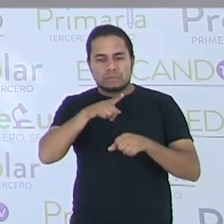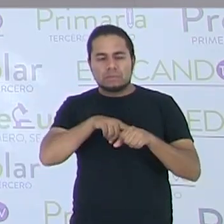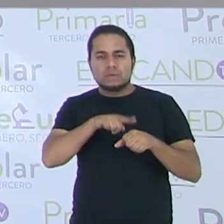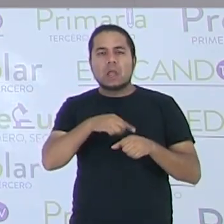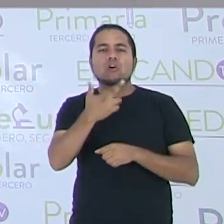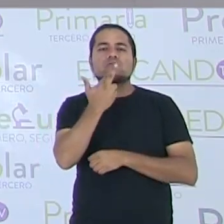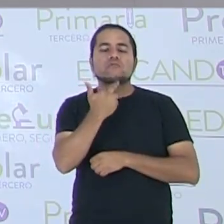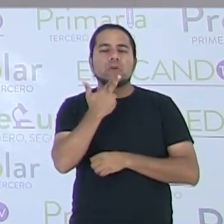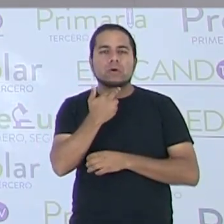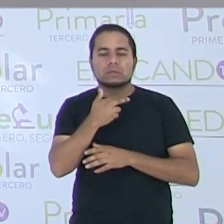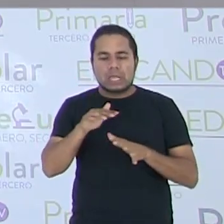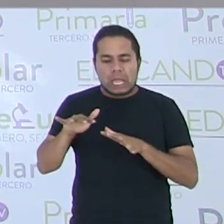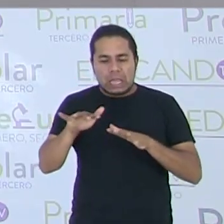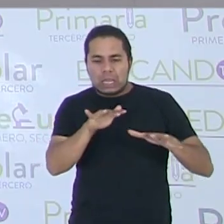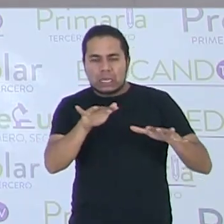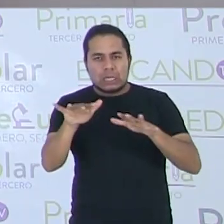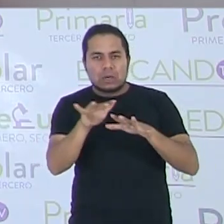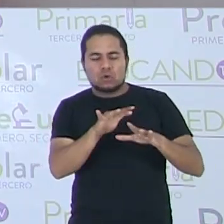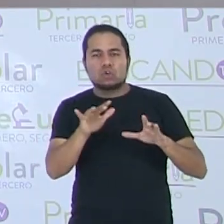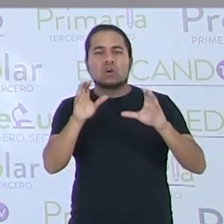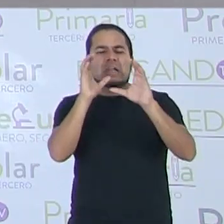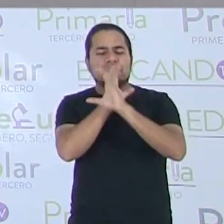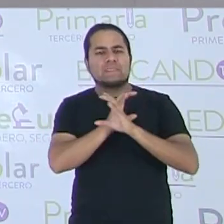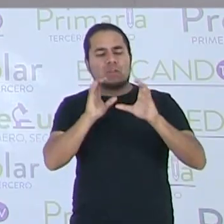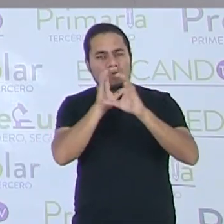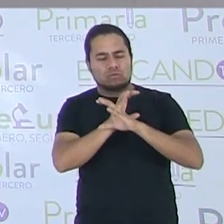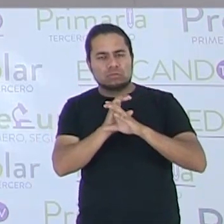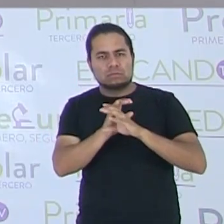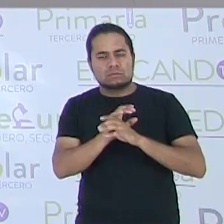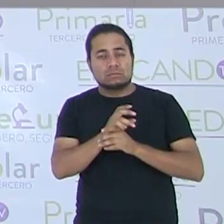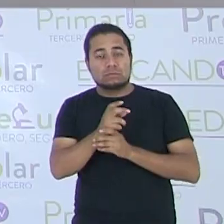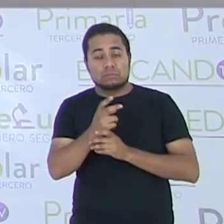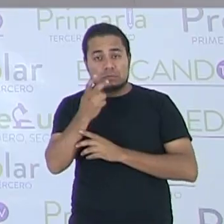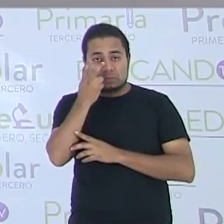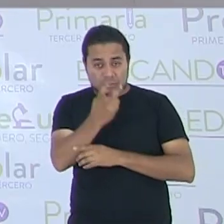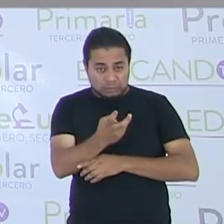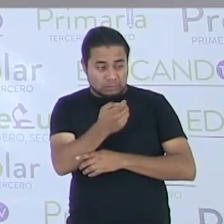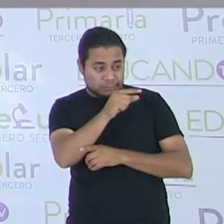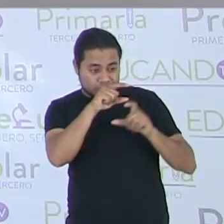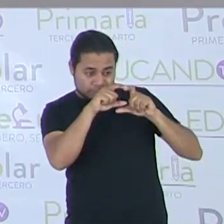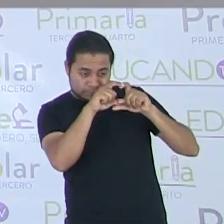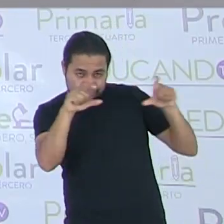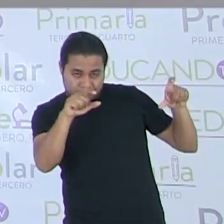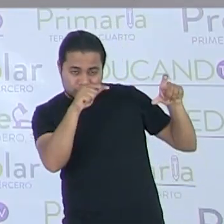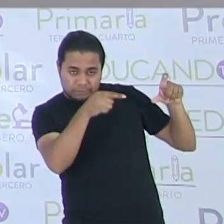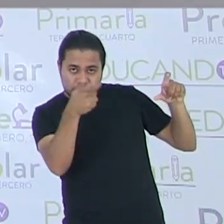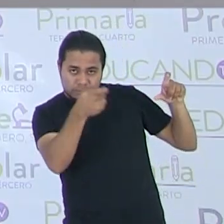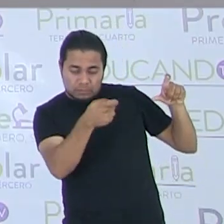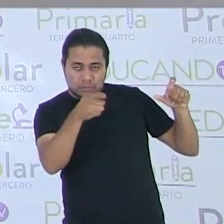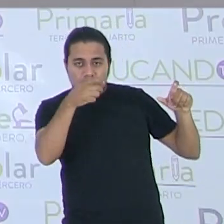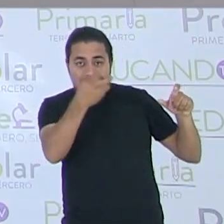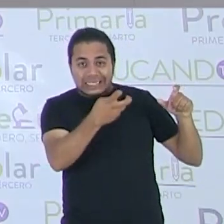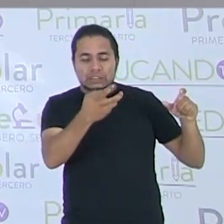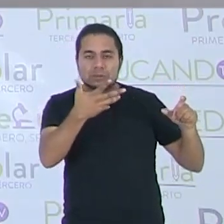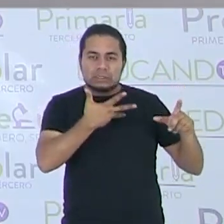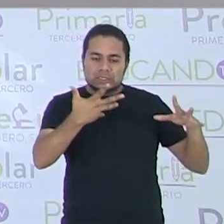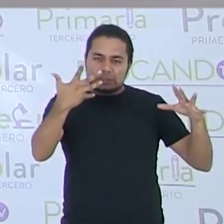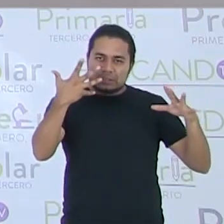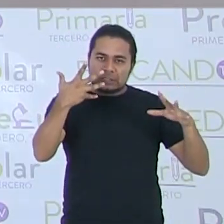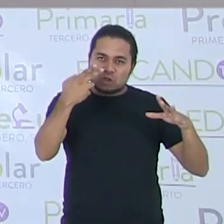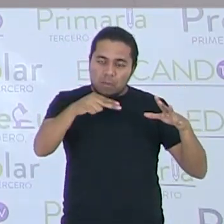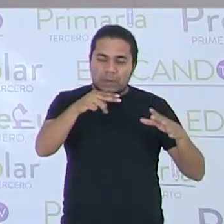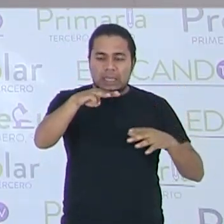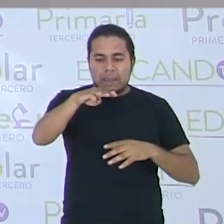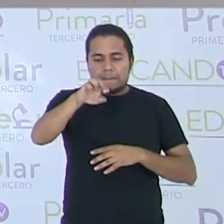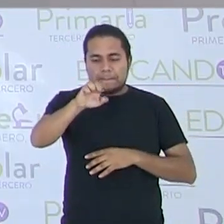rojo. Arroyo cantador. Niños, esta frase es una metáfora, porque